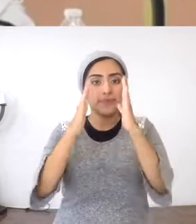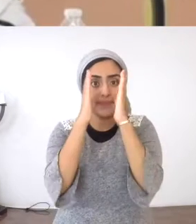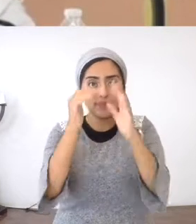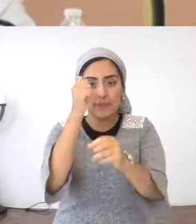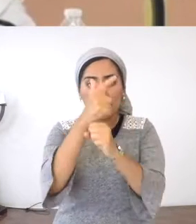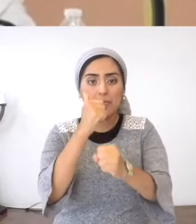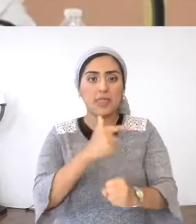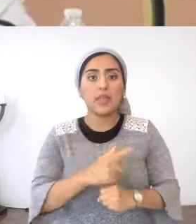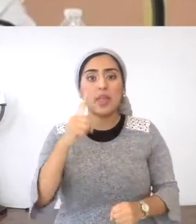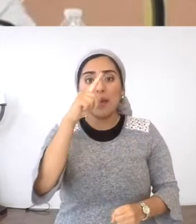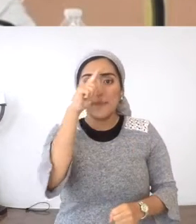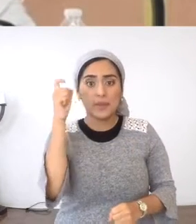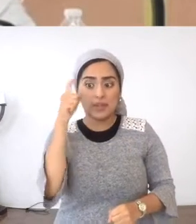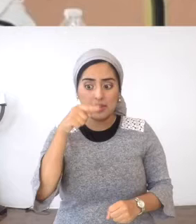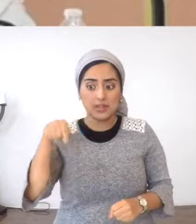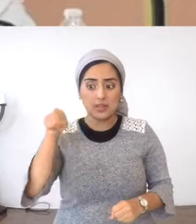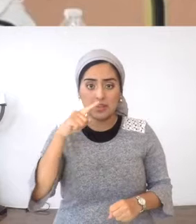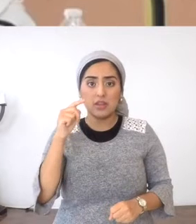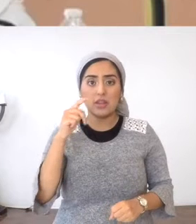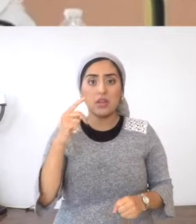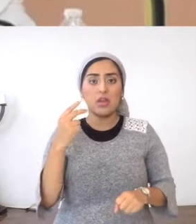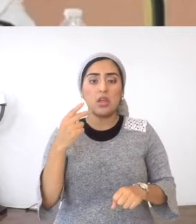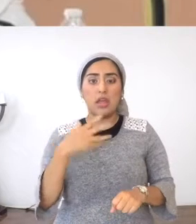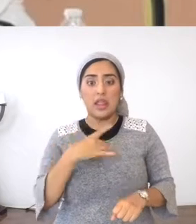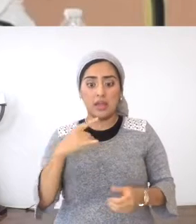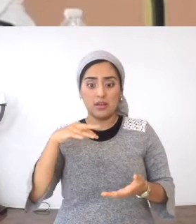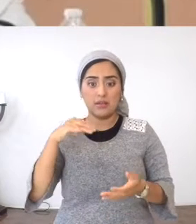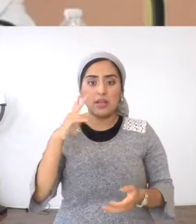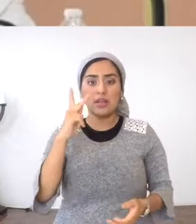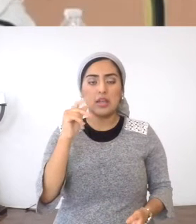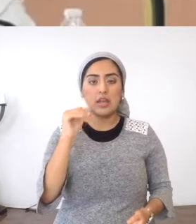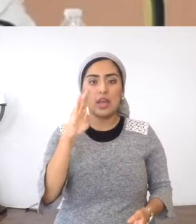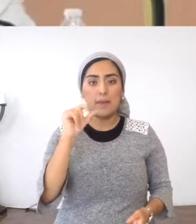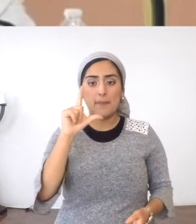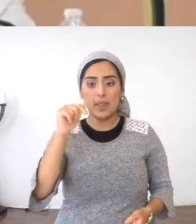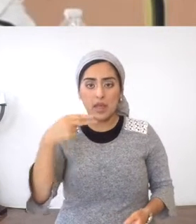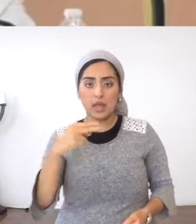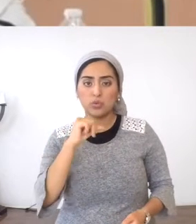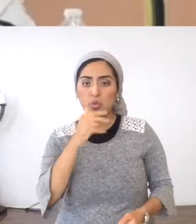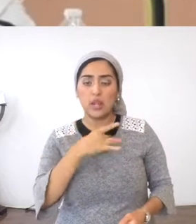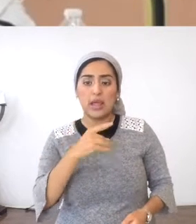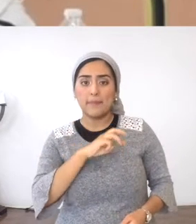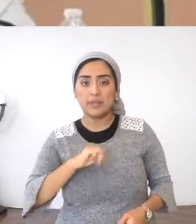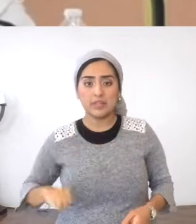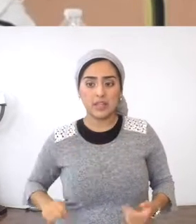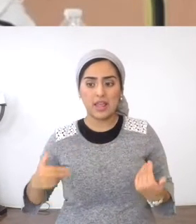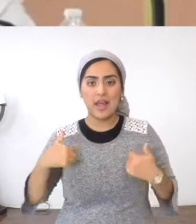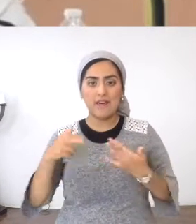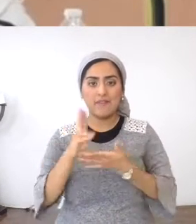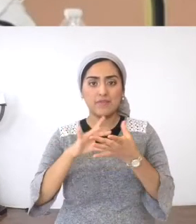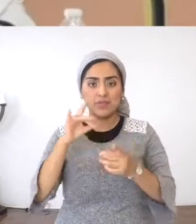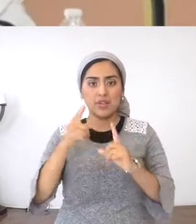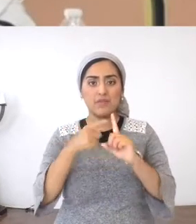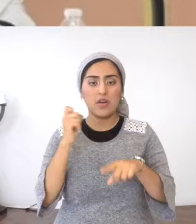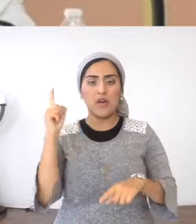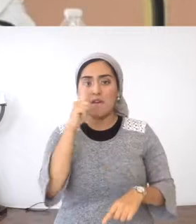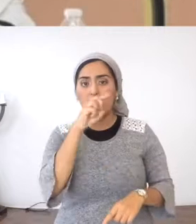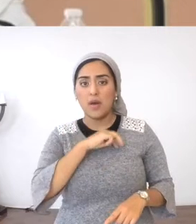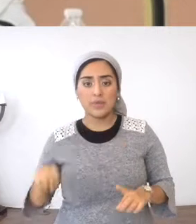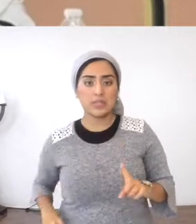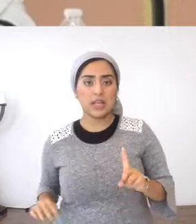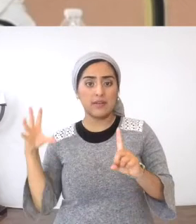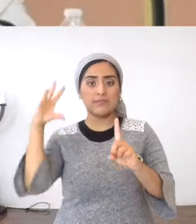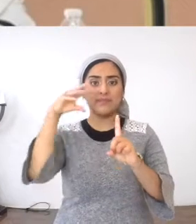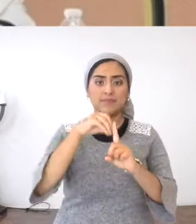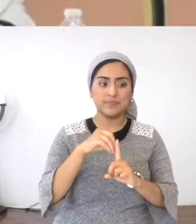Por favor Atención hermanos Porque Son cabalistas Mazones Antimashiach Tienen el espíritu Del